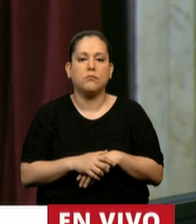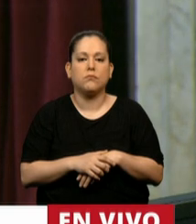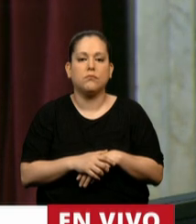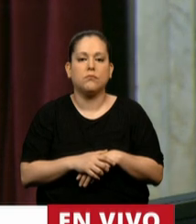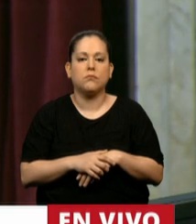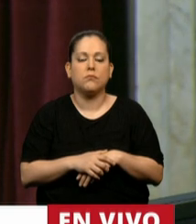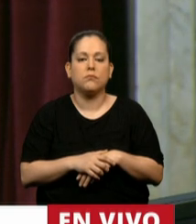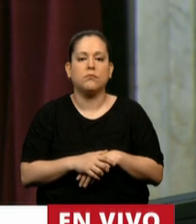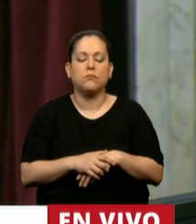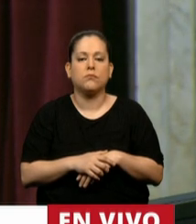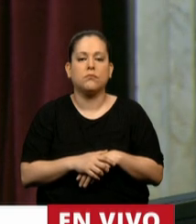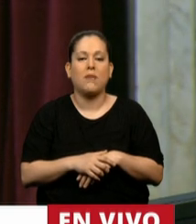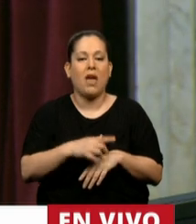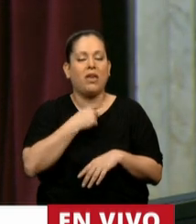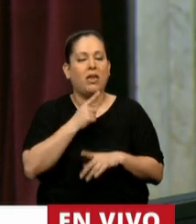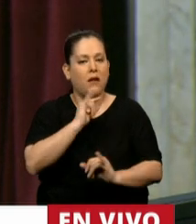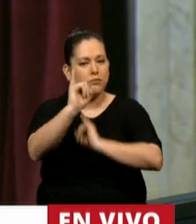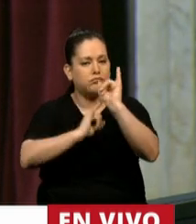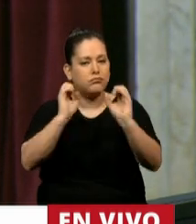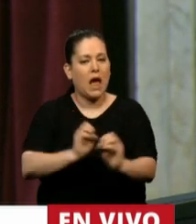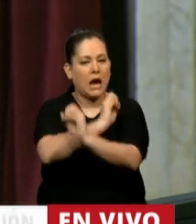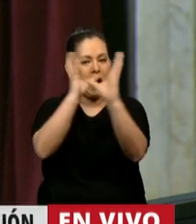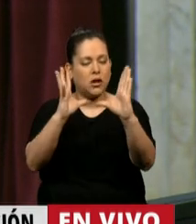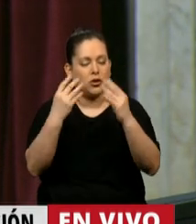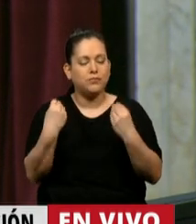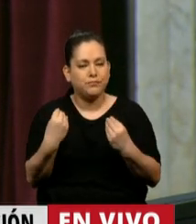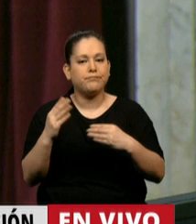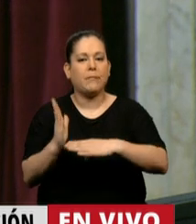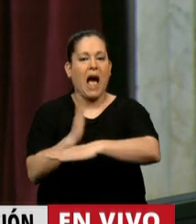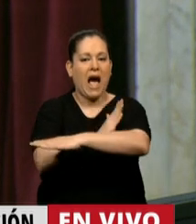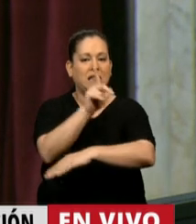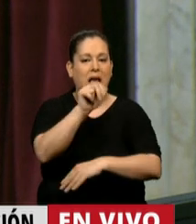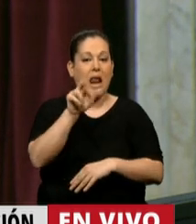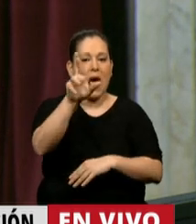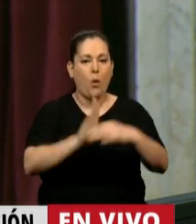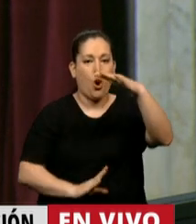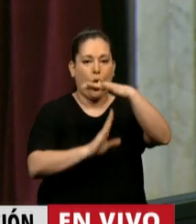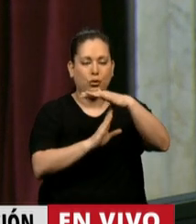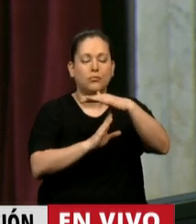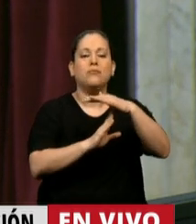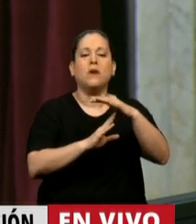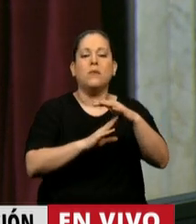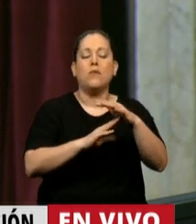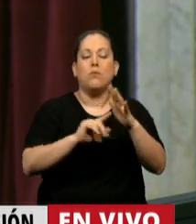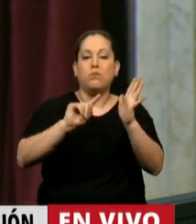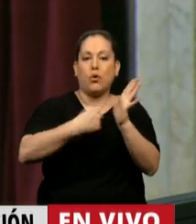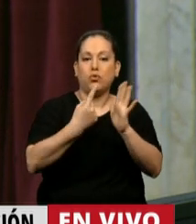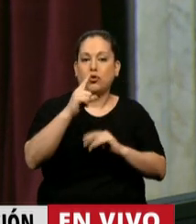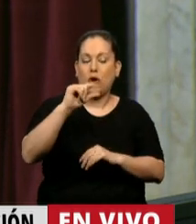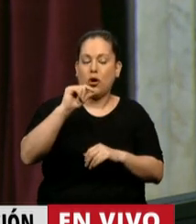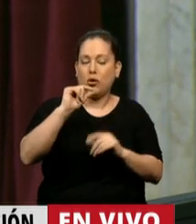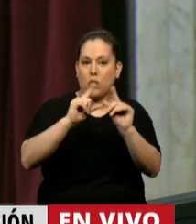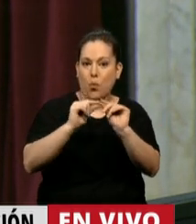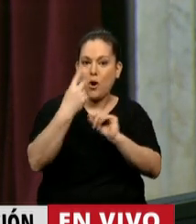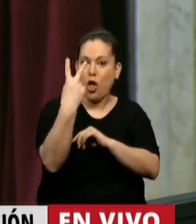forma quiero hacer en labor parlamentaria había quedado el orden El Punto Segundo que figura